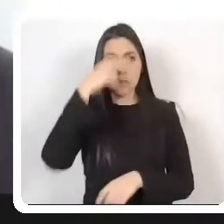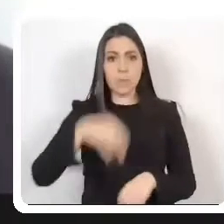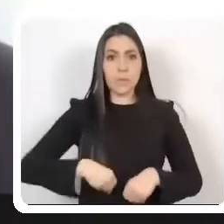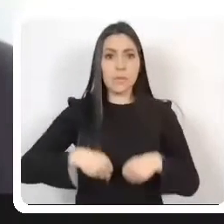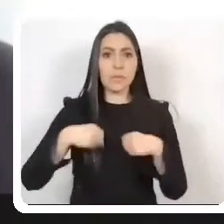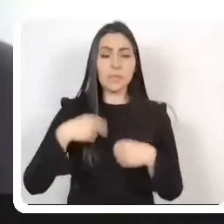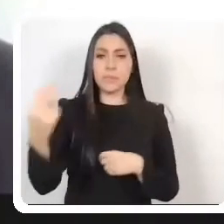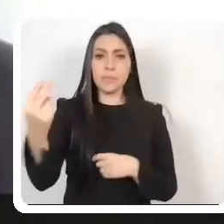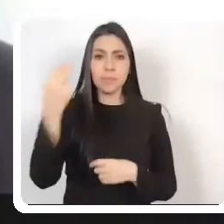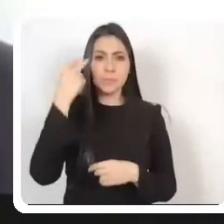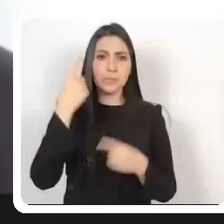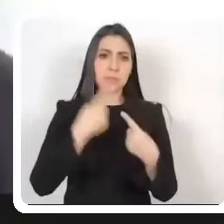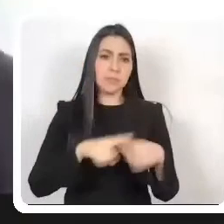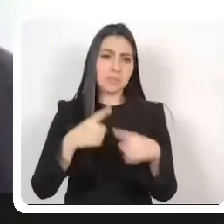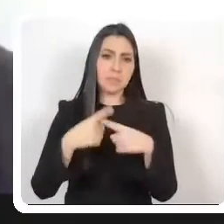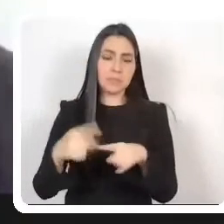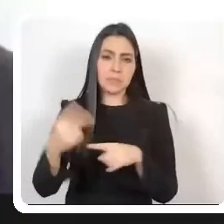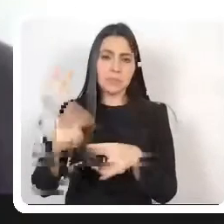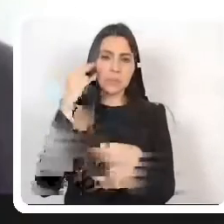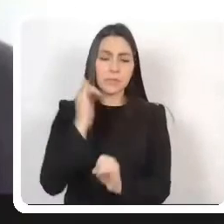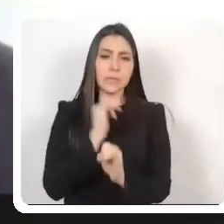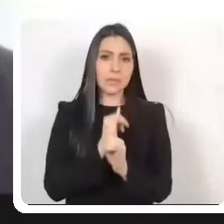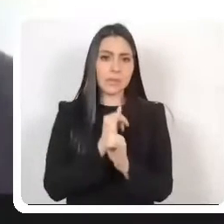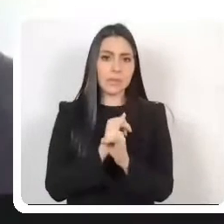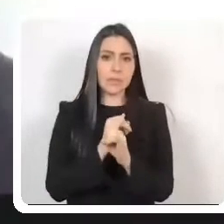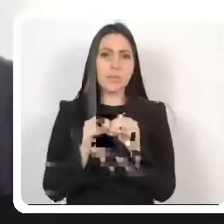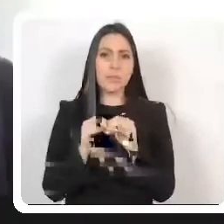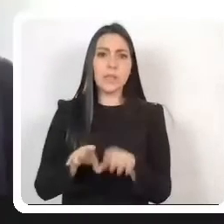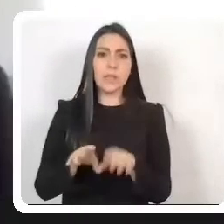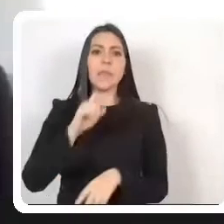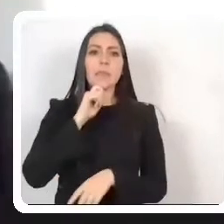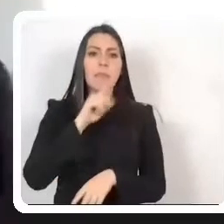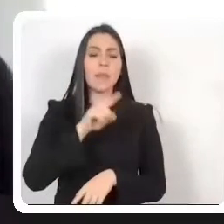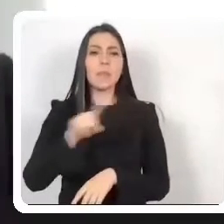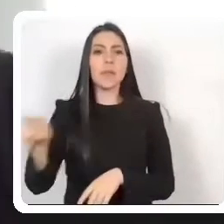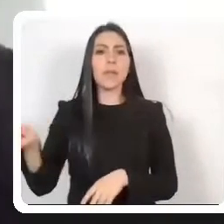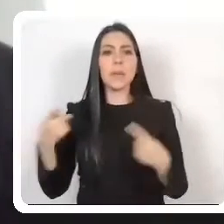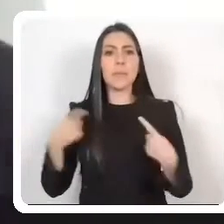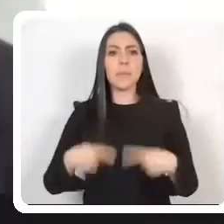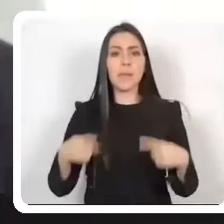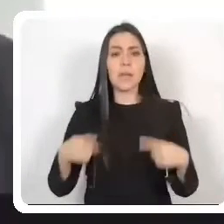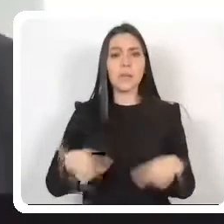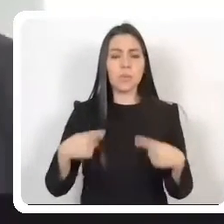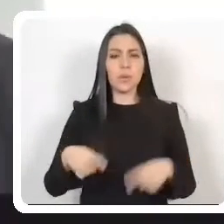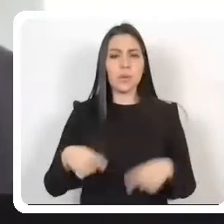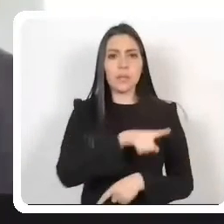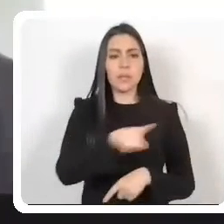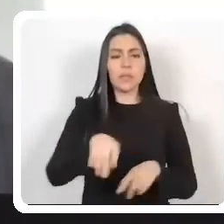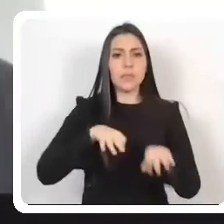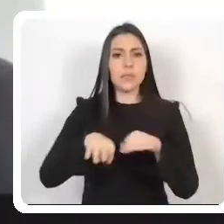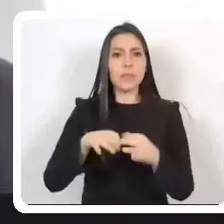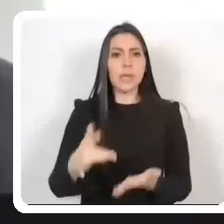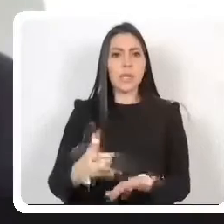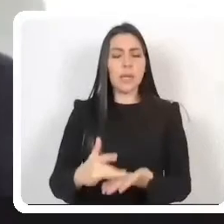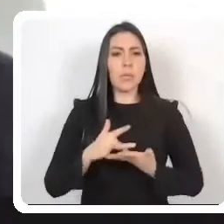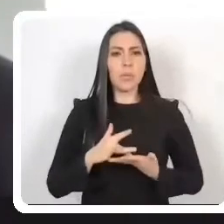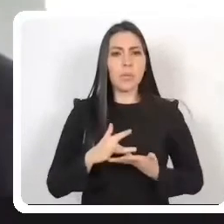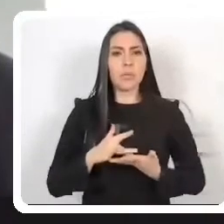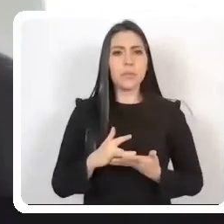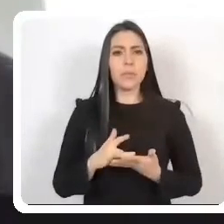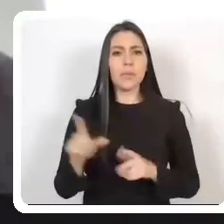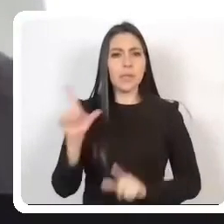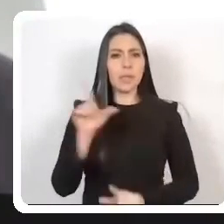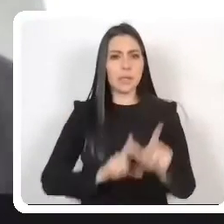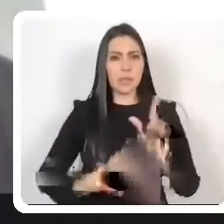plataformas digitales, así como también a las personas que nos auxilian con la lengua